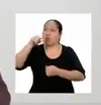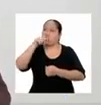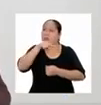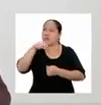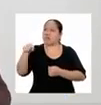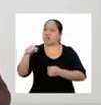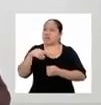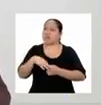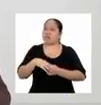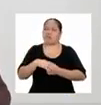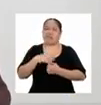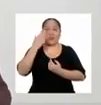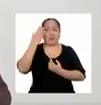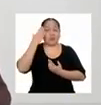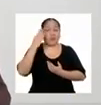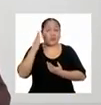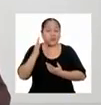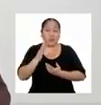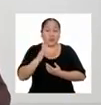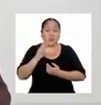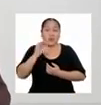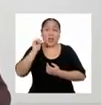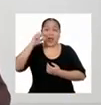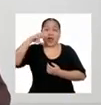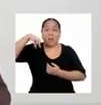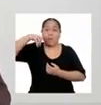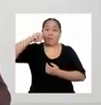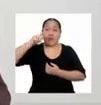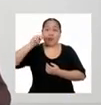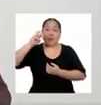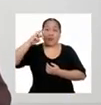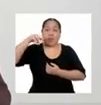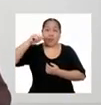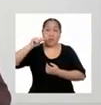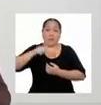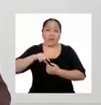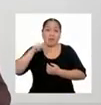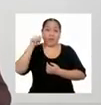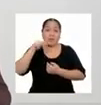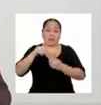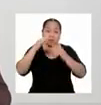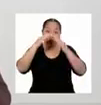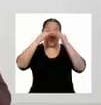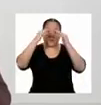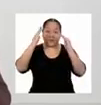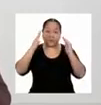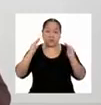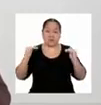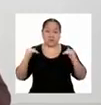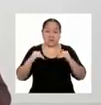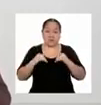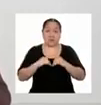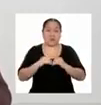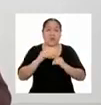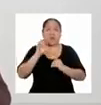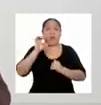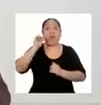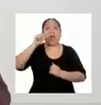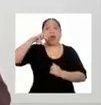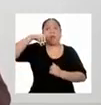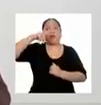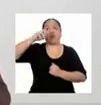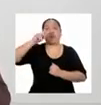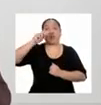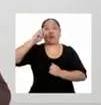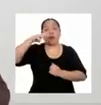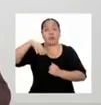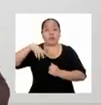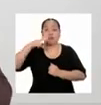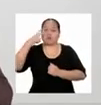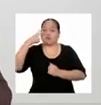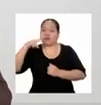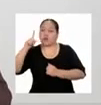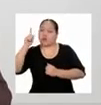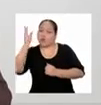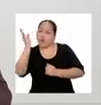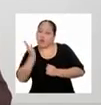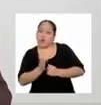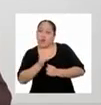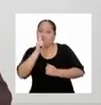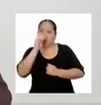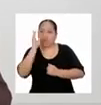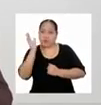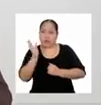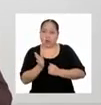no tenemos la apotema del hexágono, y este es un hexágono regular, la apotema se puede calcular a partir de uno de sus